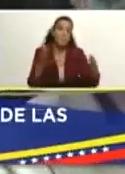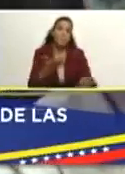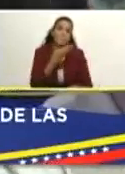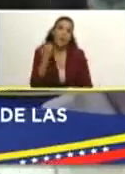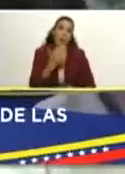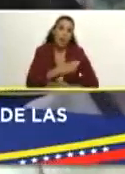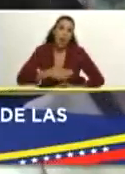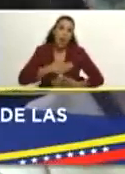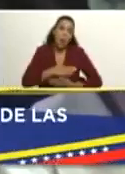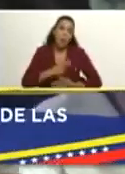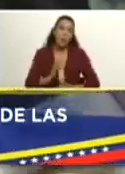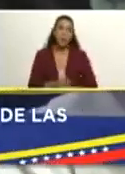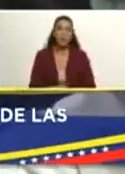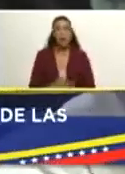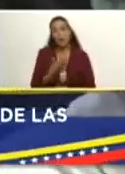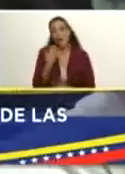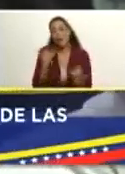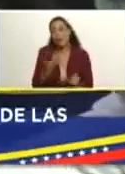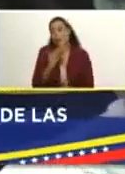mejorado.